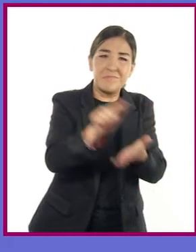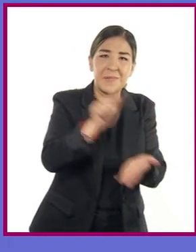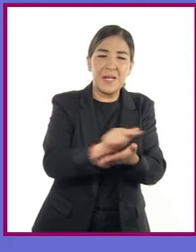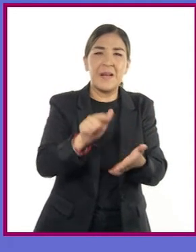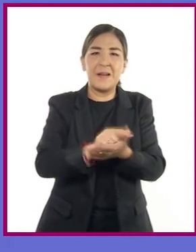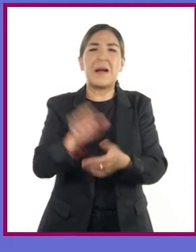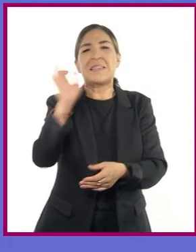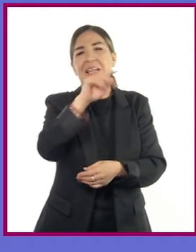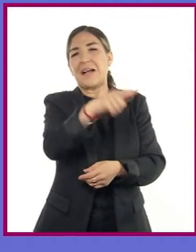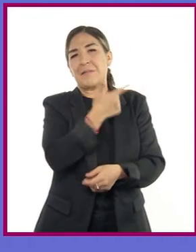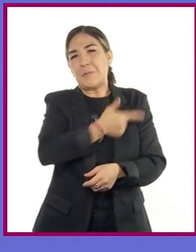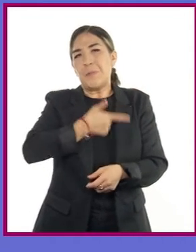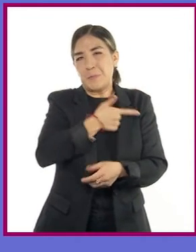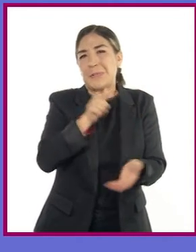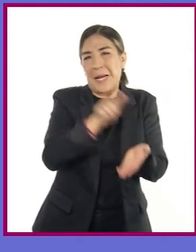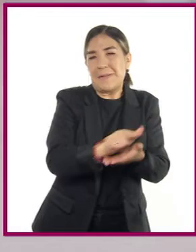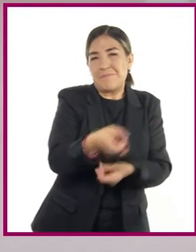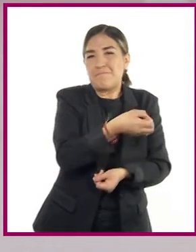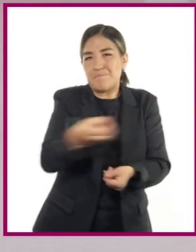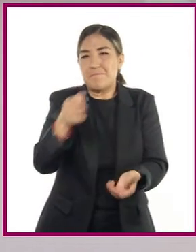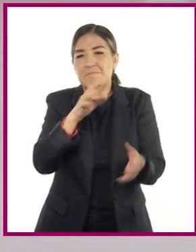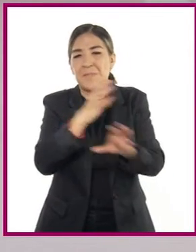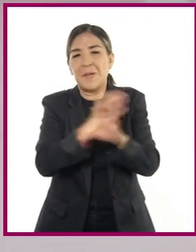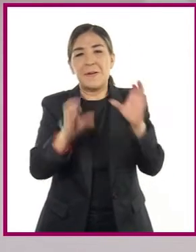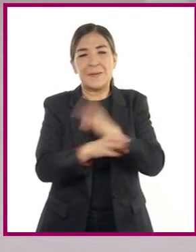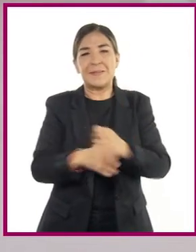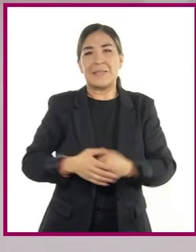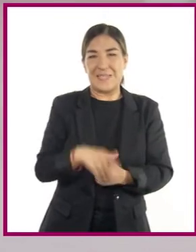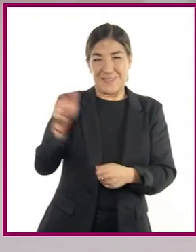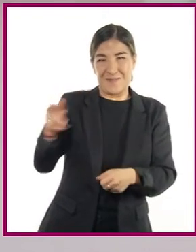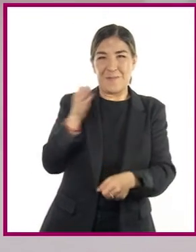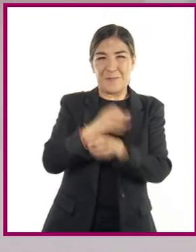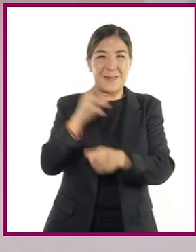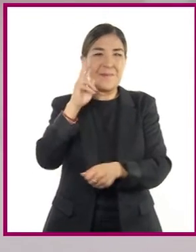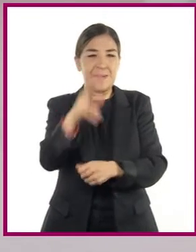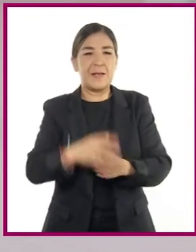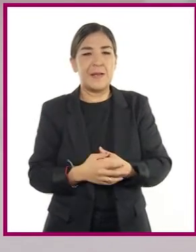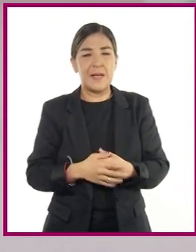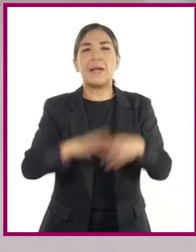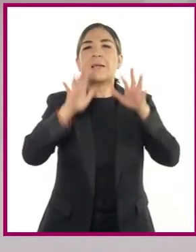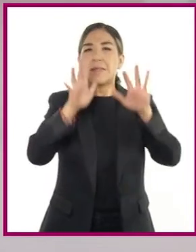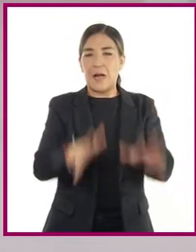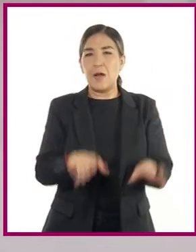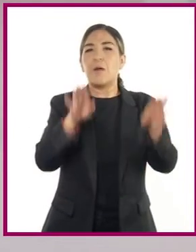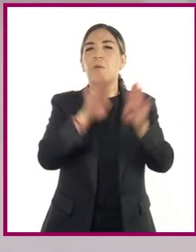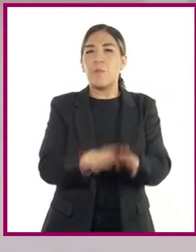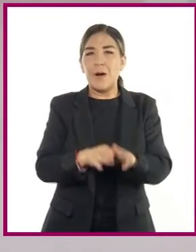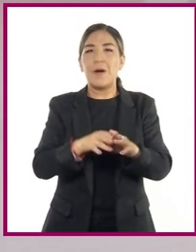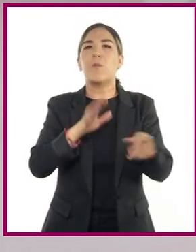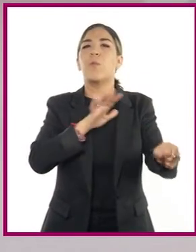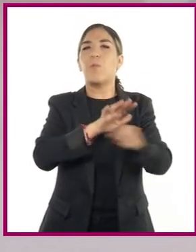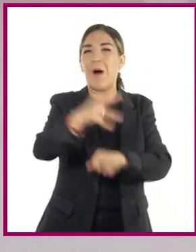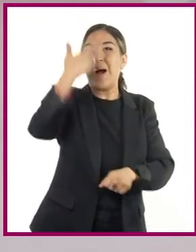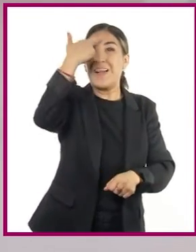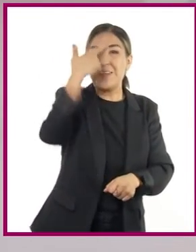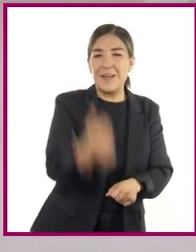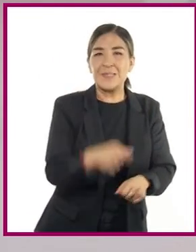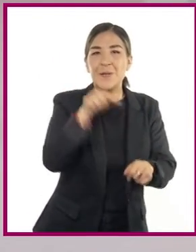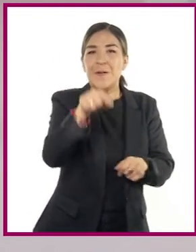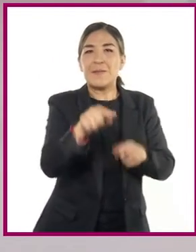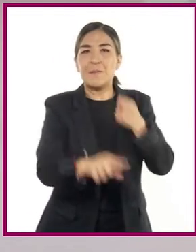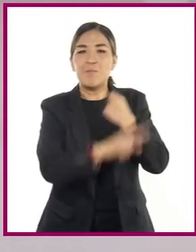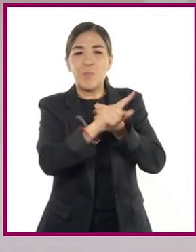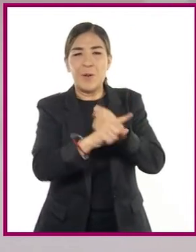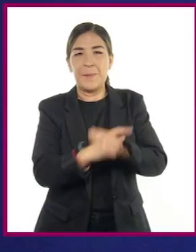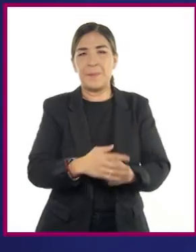pues ha de ser que le gusta ordenar las cosas. Si se fijan, empieza a esbozarse una causa del conflicto. Que el